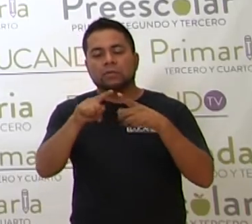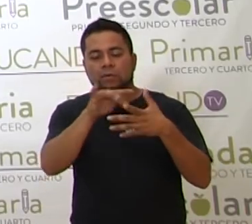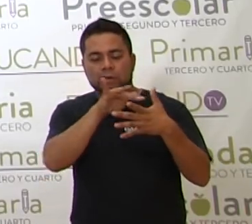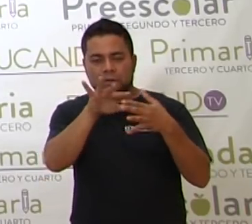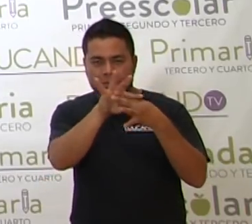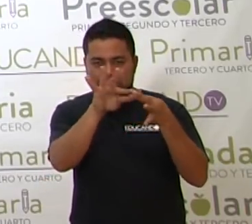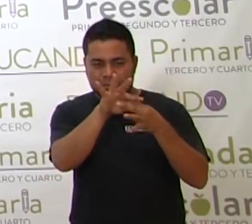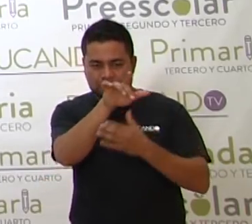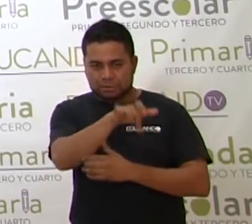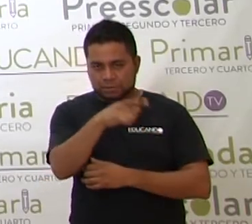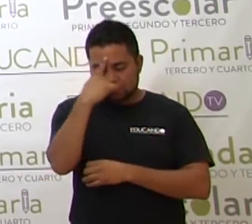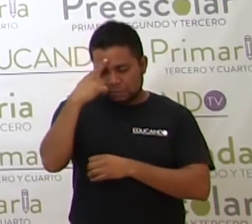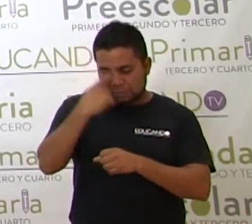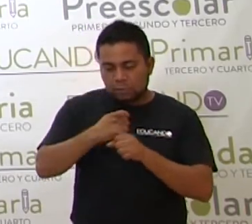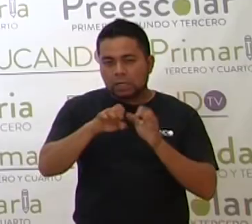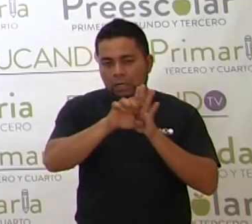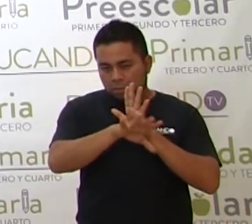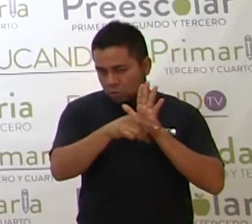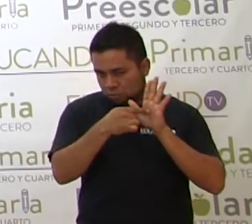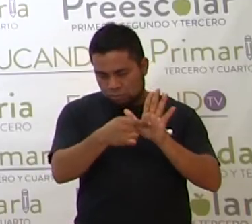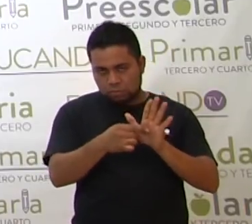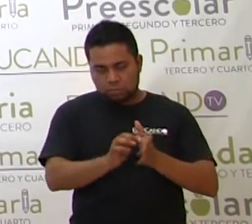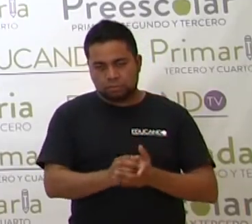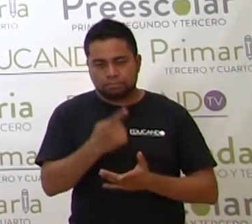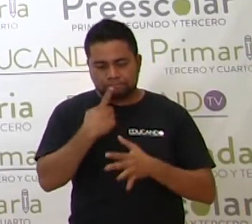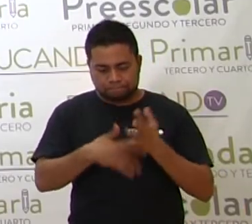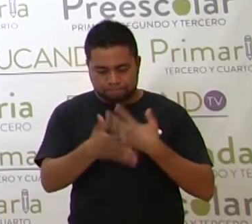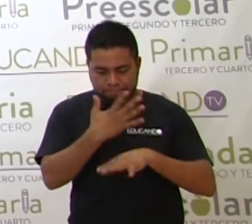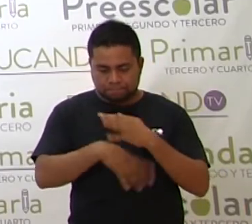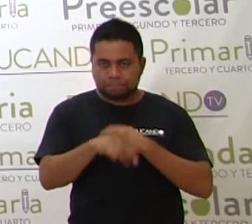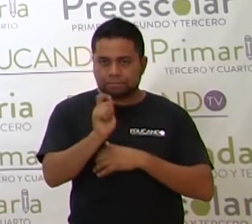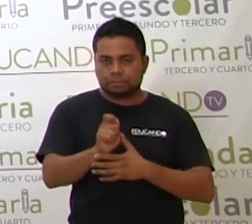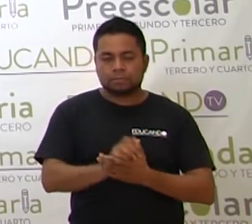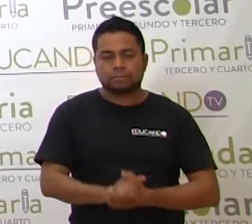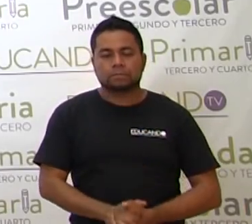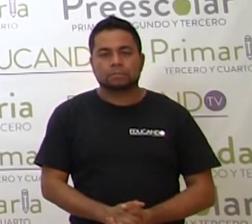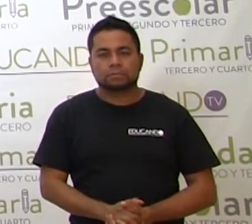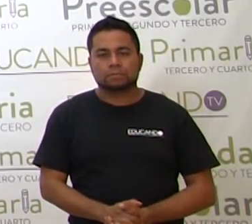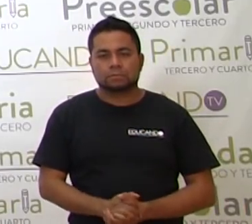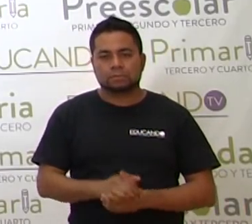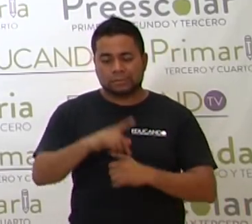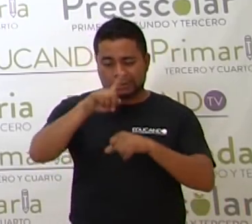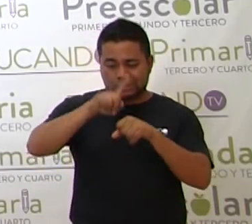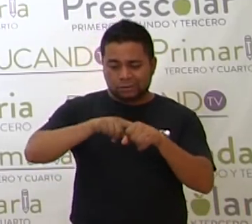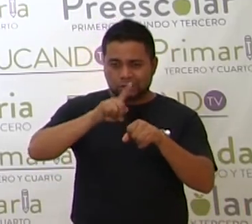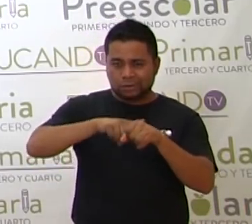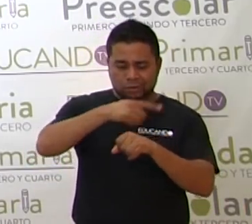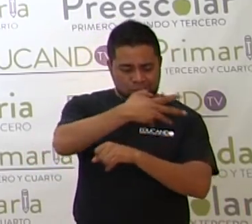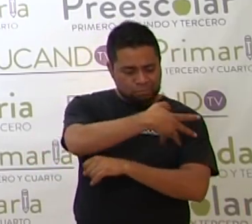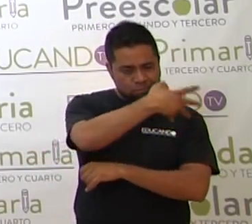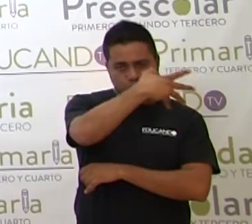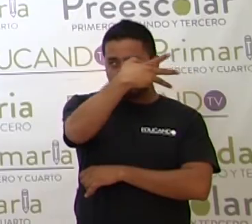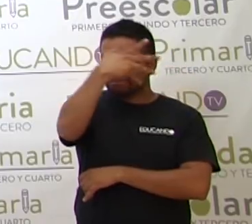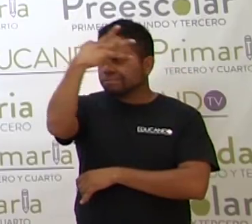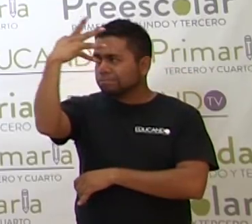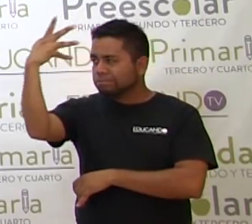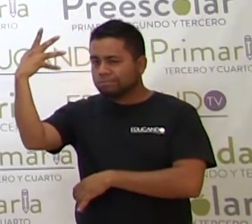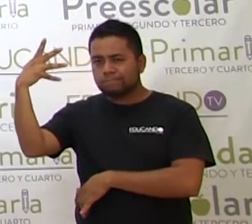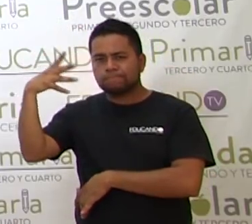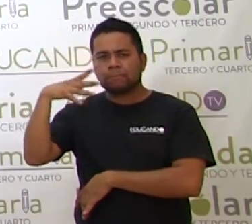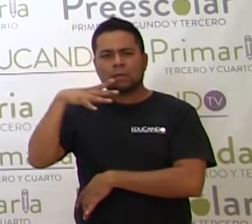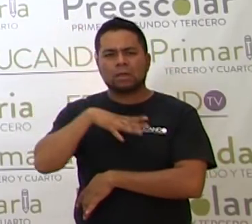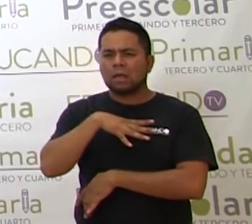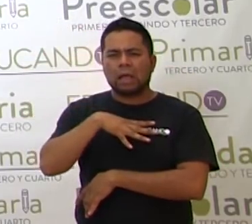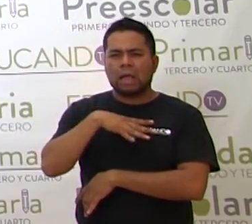es en nuestro primer ejemplo. Dice así: el arco iris es un fenómeno